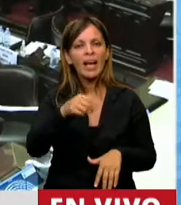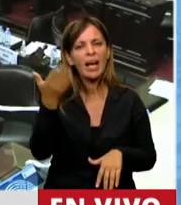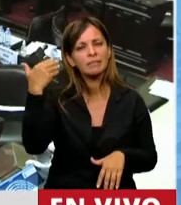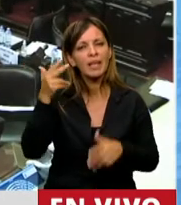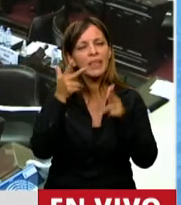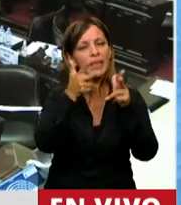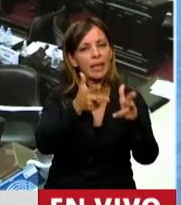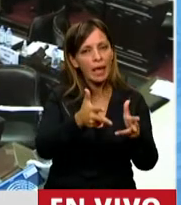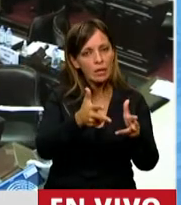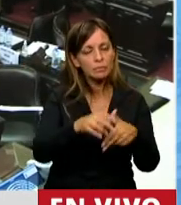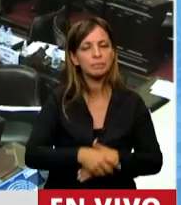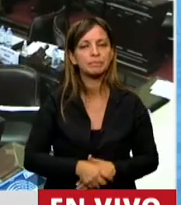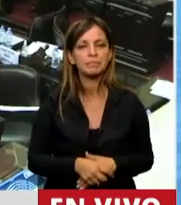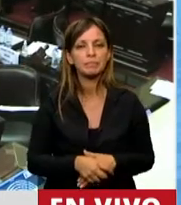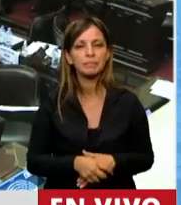habido